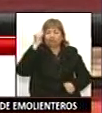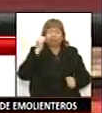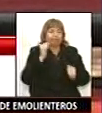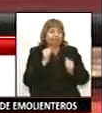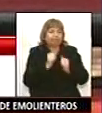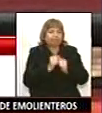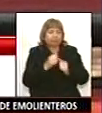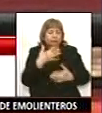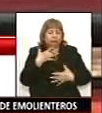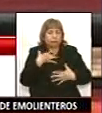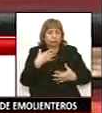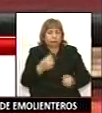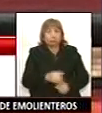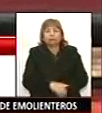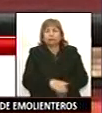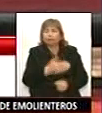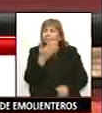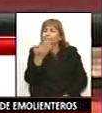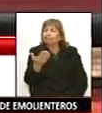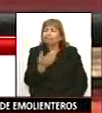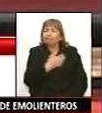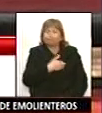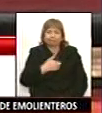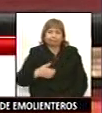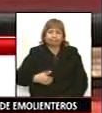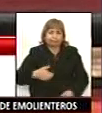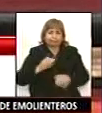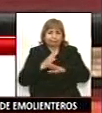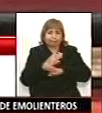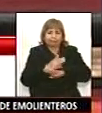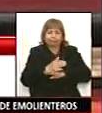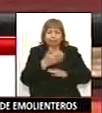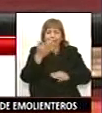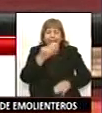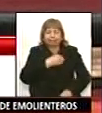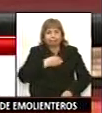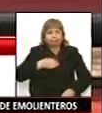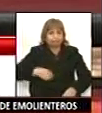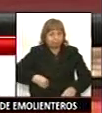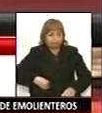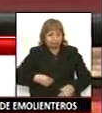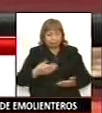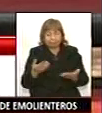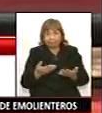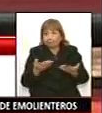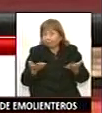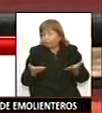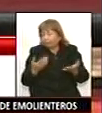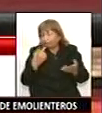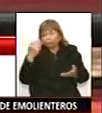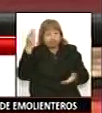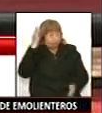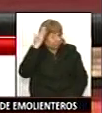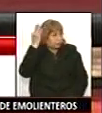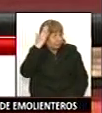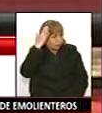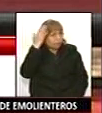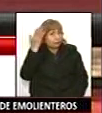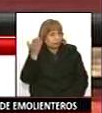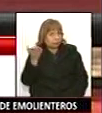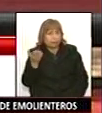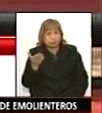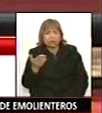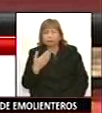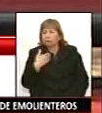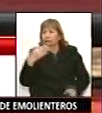de la salud. Presidente, a través suyo a la ministra de Salud, que está ausente pero que tiene conocimiento, la creación